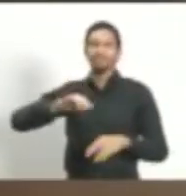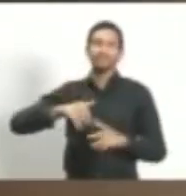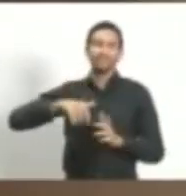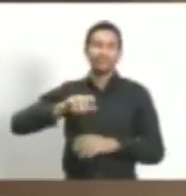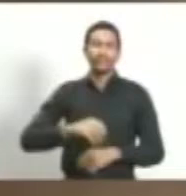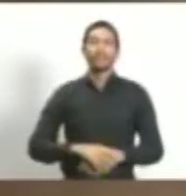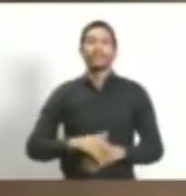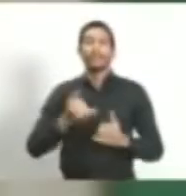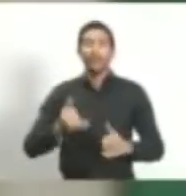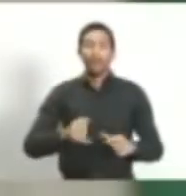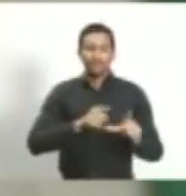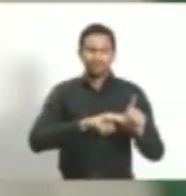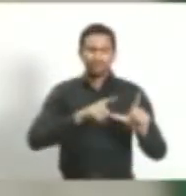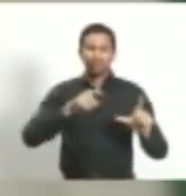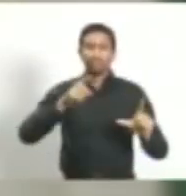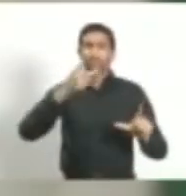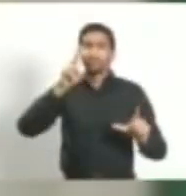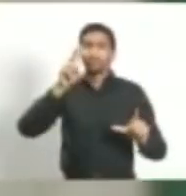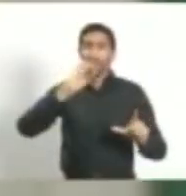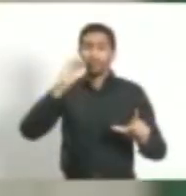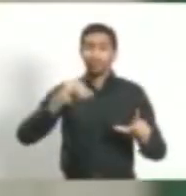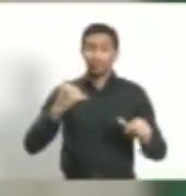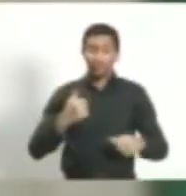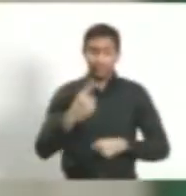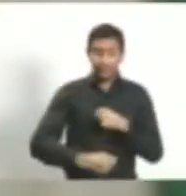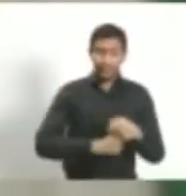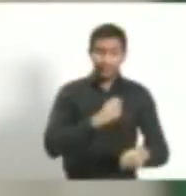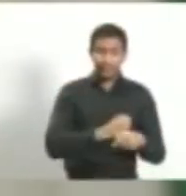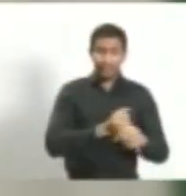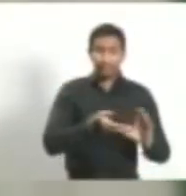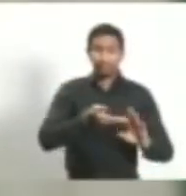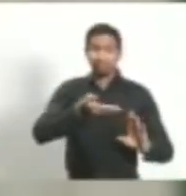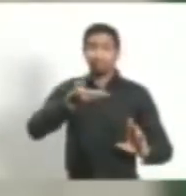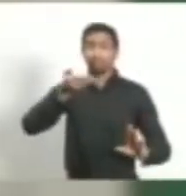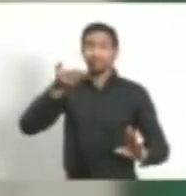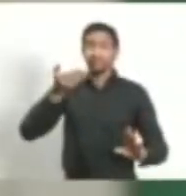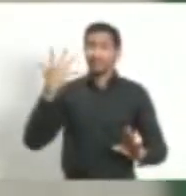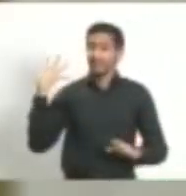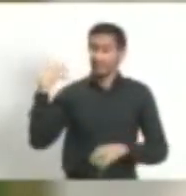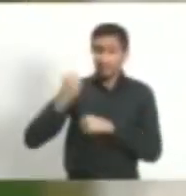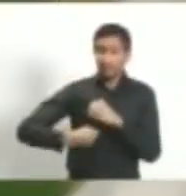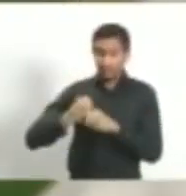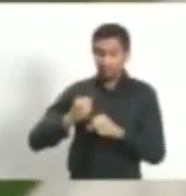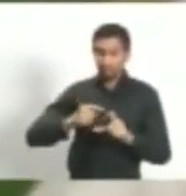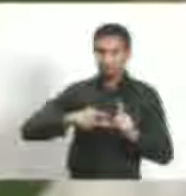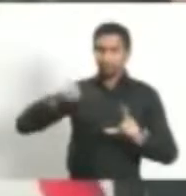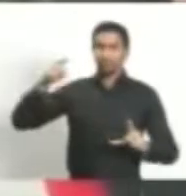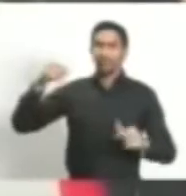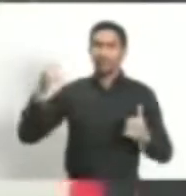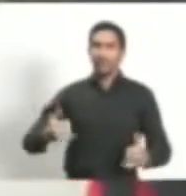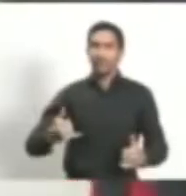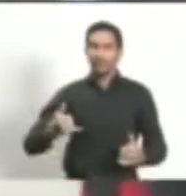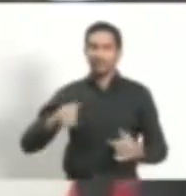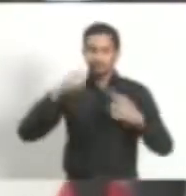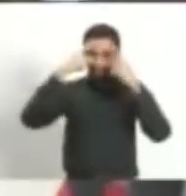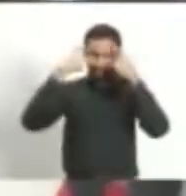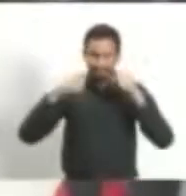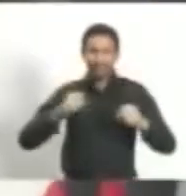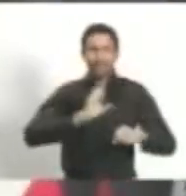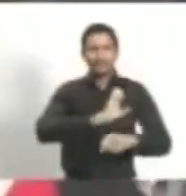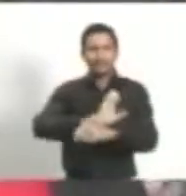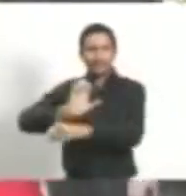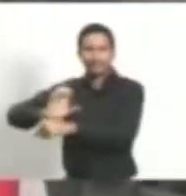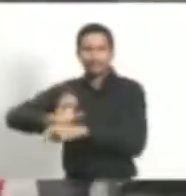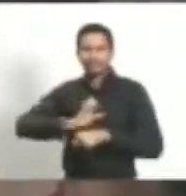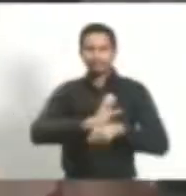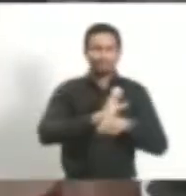del 12%, el más alto en 5 años, hecho que encendió las alarmas de las autoridades, quien adelantan todo un plan